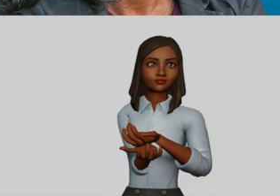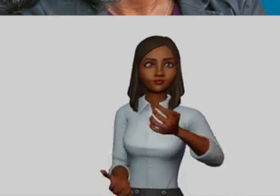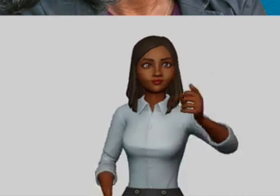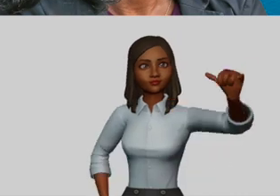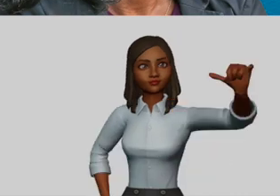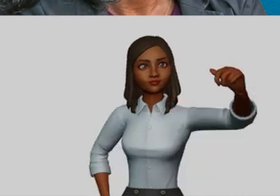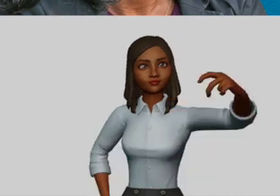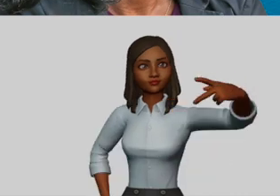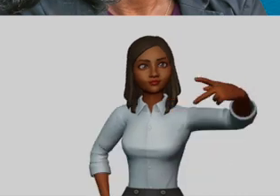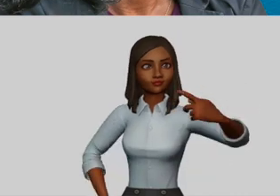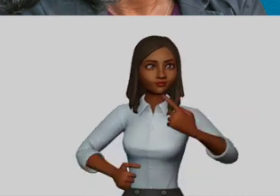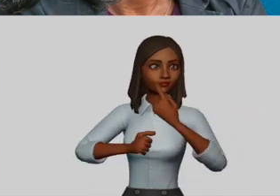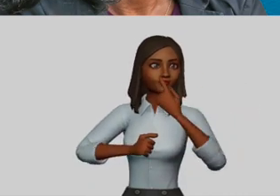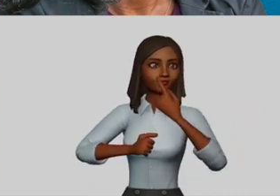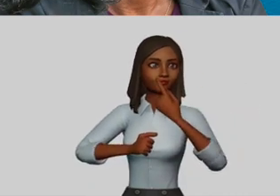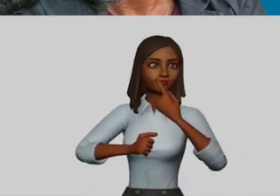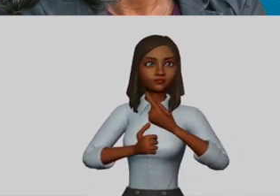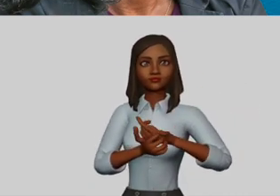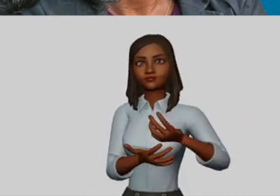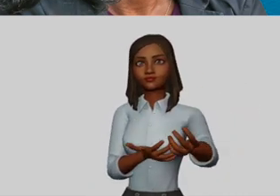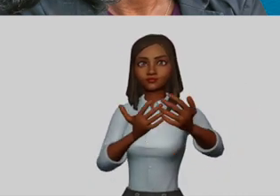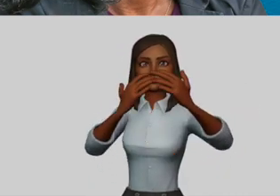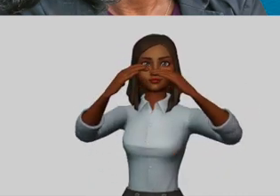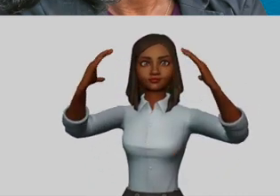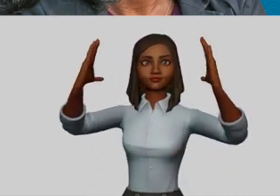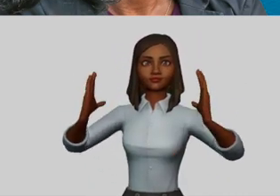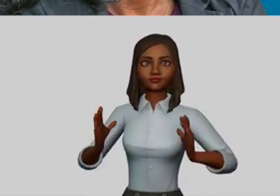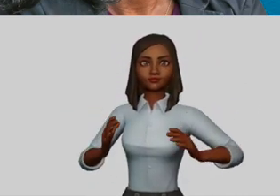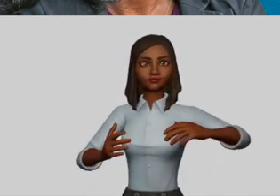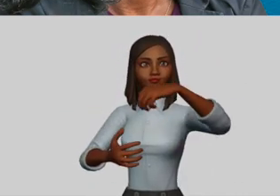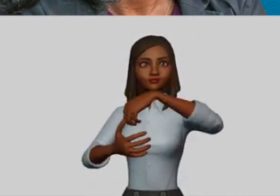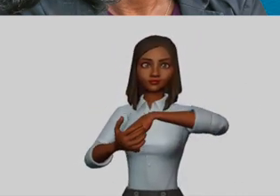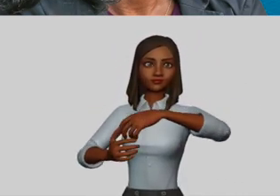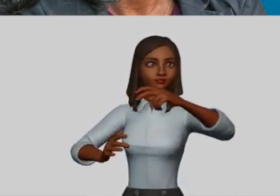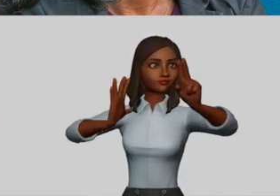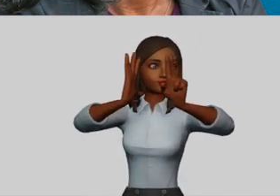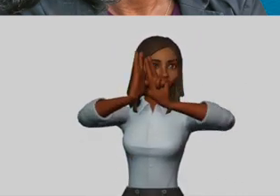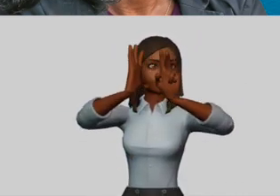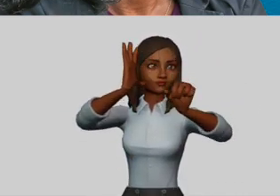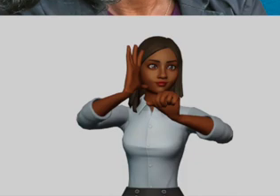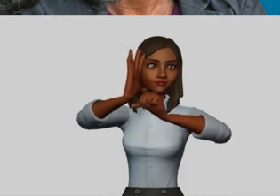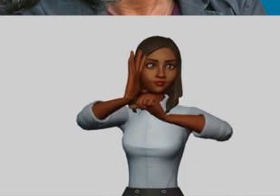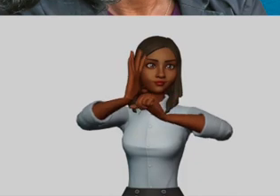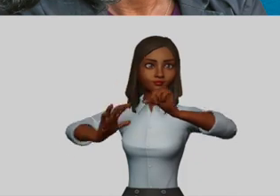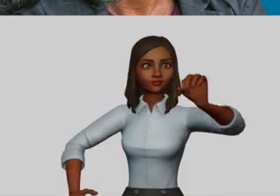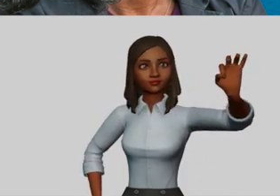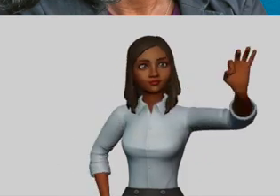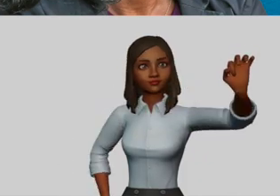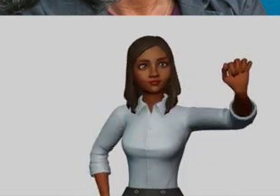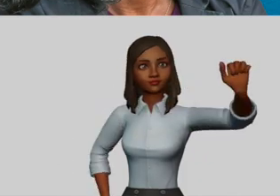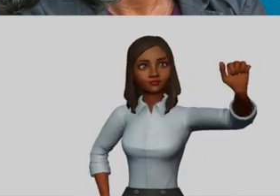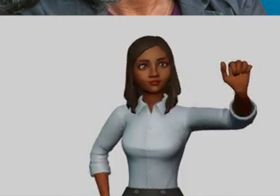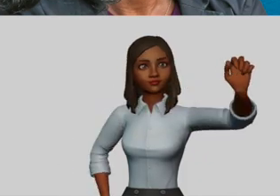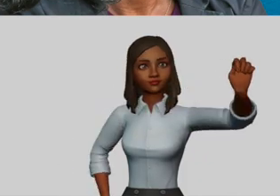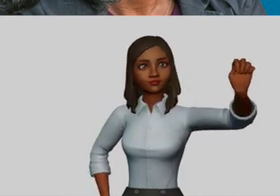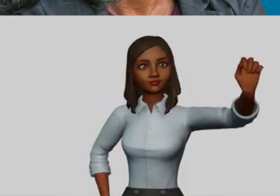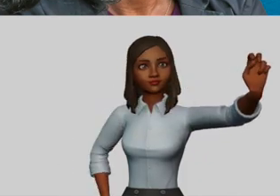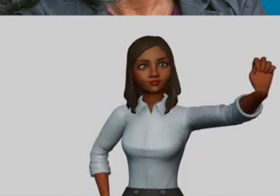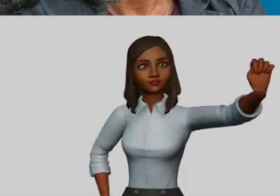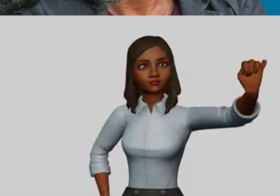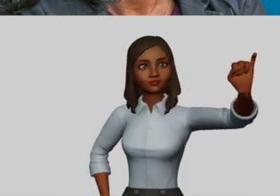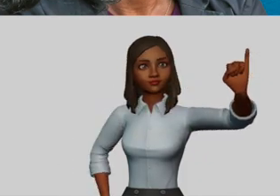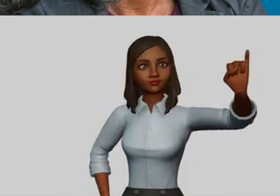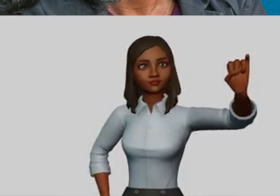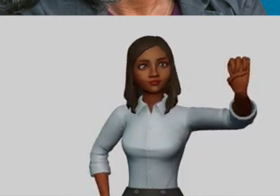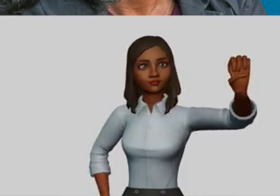alguien en el equipo que haga cualquier tipo de coding. Entonces, una pregunta, Yamillet. Cuando